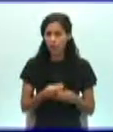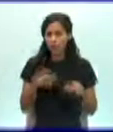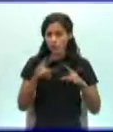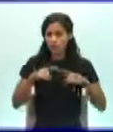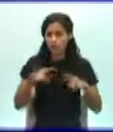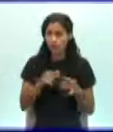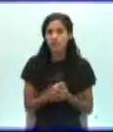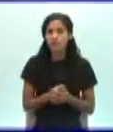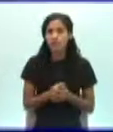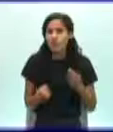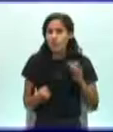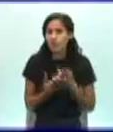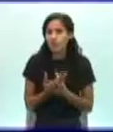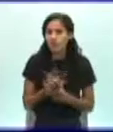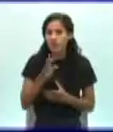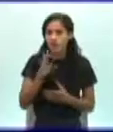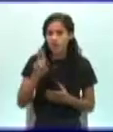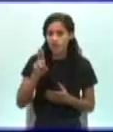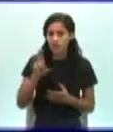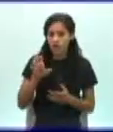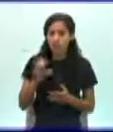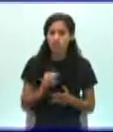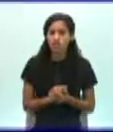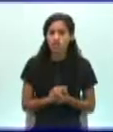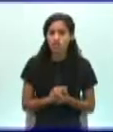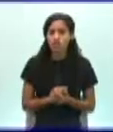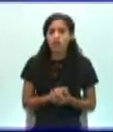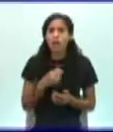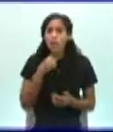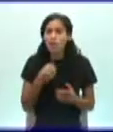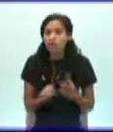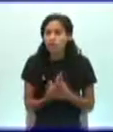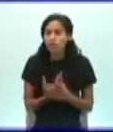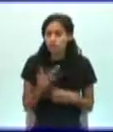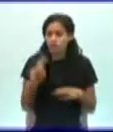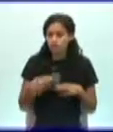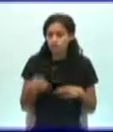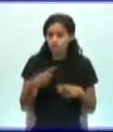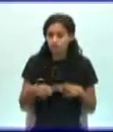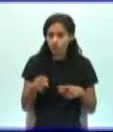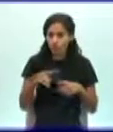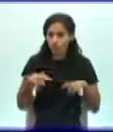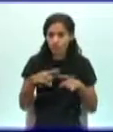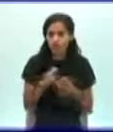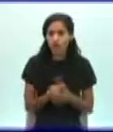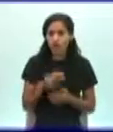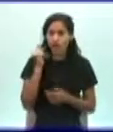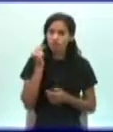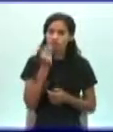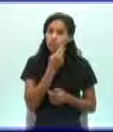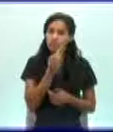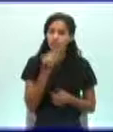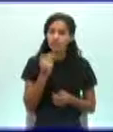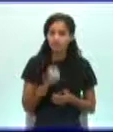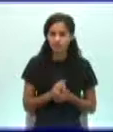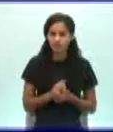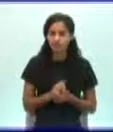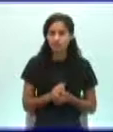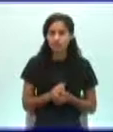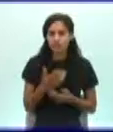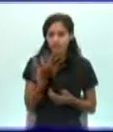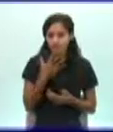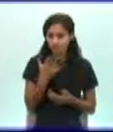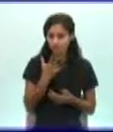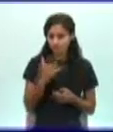fundador de la FEU, fundó la Universidad Popular José Martí, fundador del Partido Comunista en 1925. Rubén